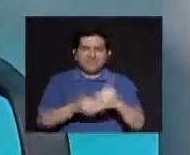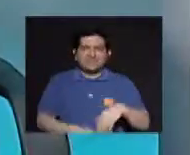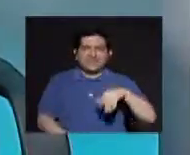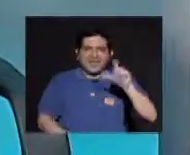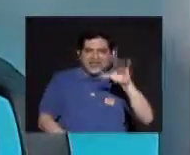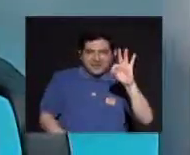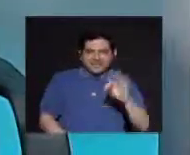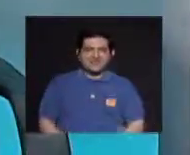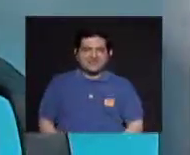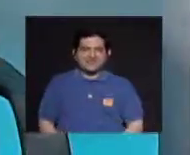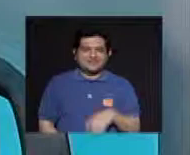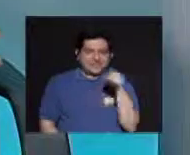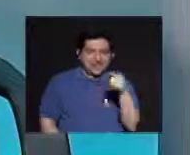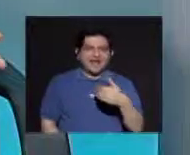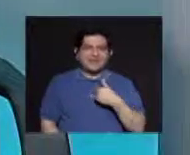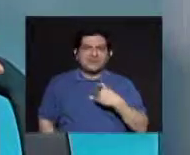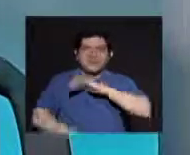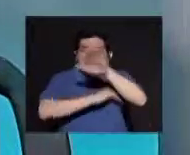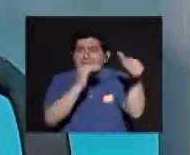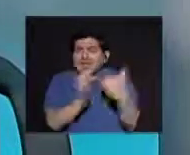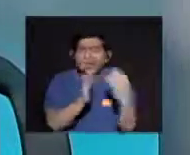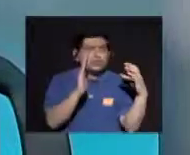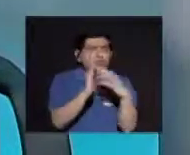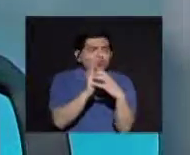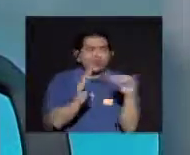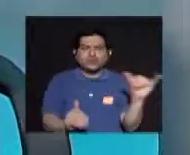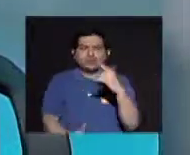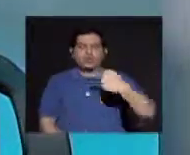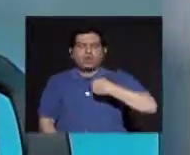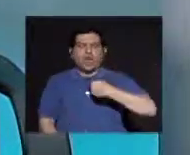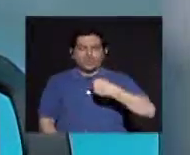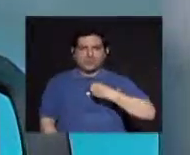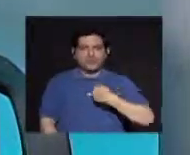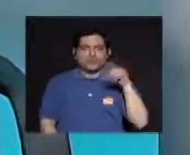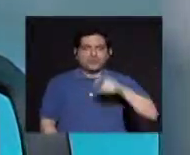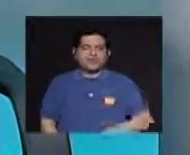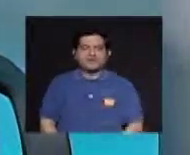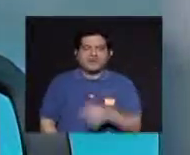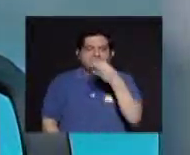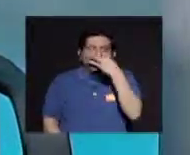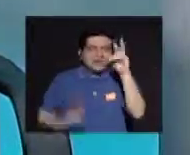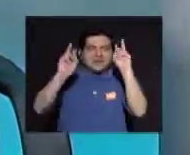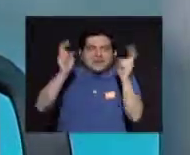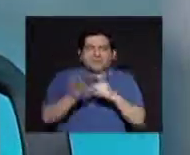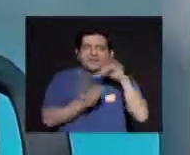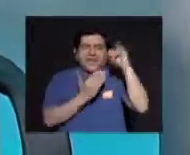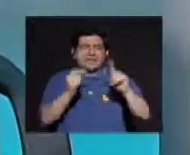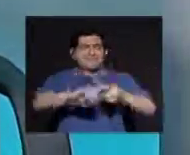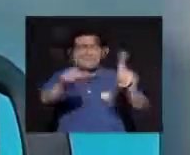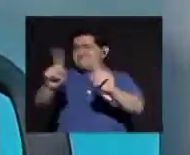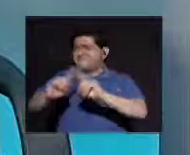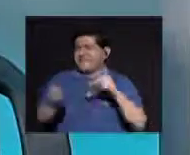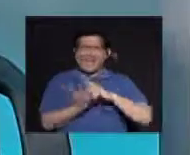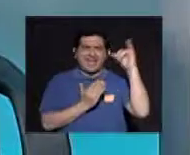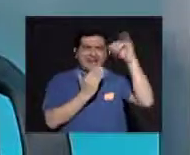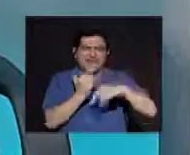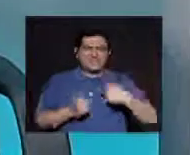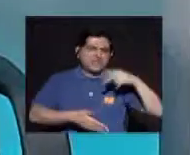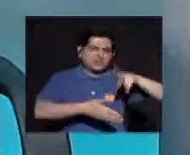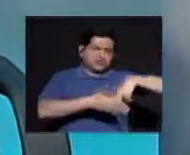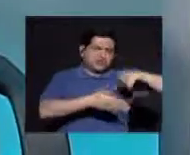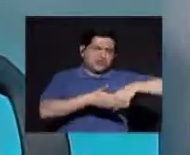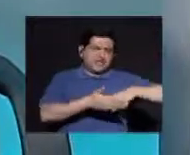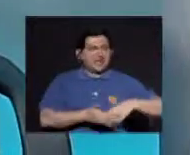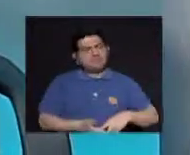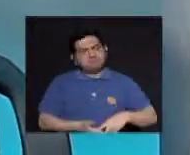decía Laura, cuando estaba en la piscina de los guiones, digamos, yo también me tenía que enamorar de un proyecto, había muchos proyectos, entonces